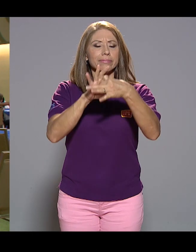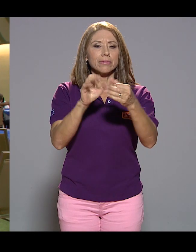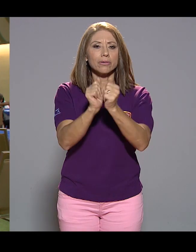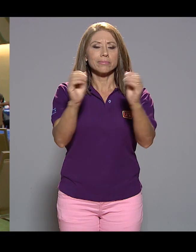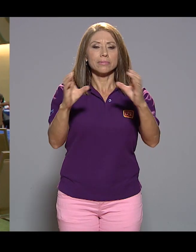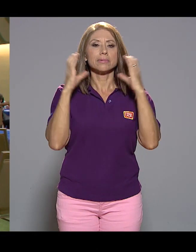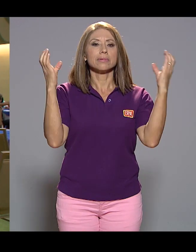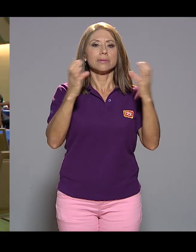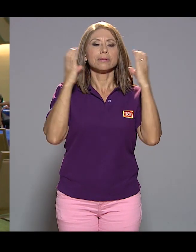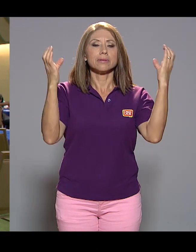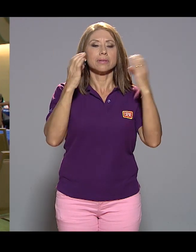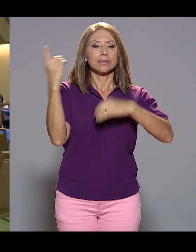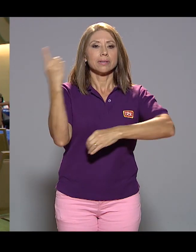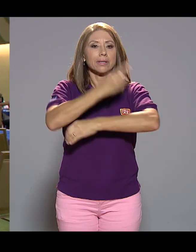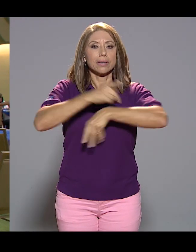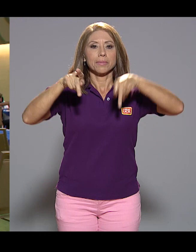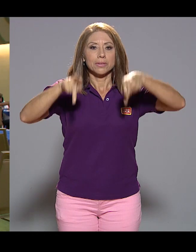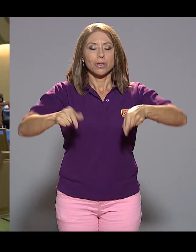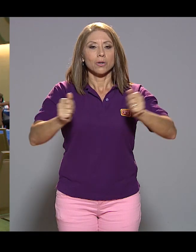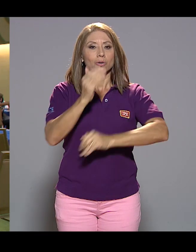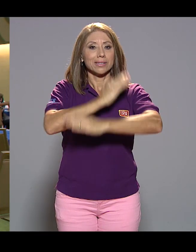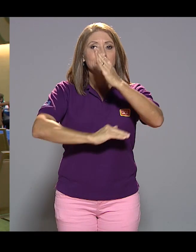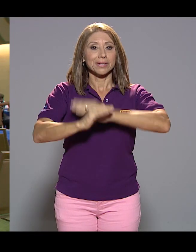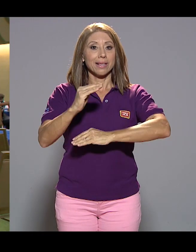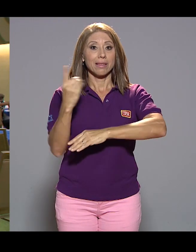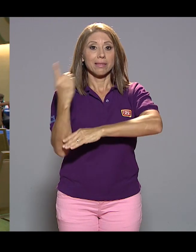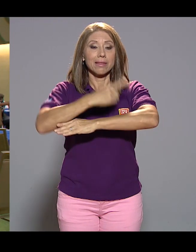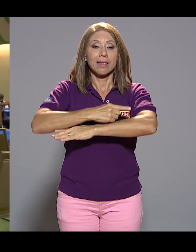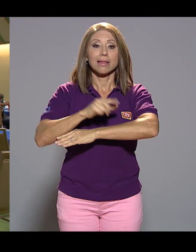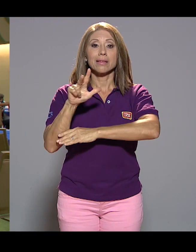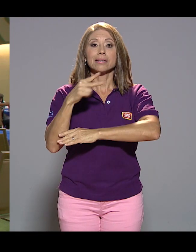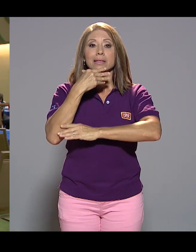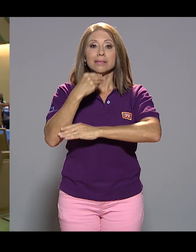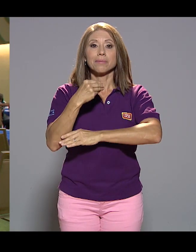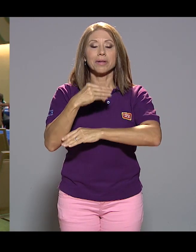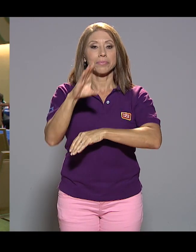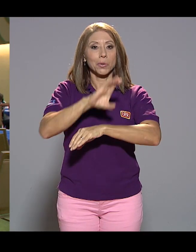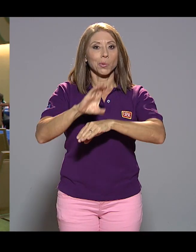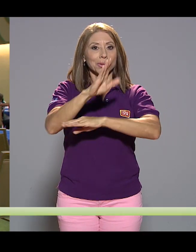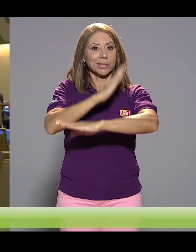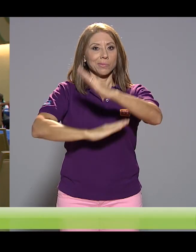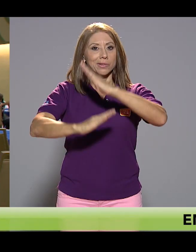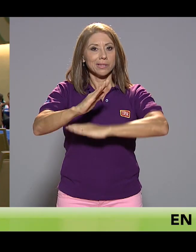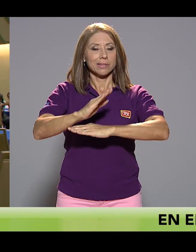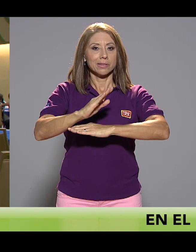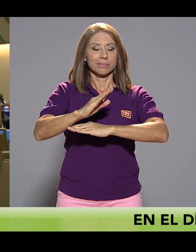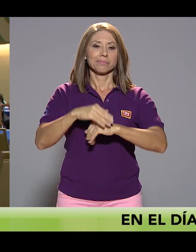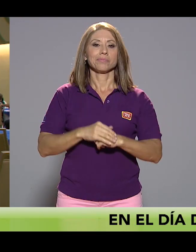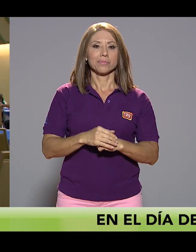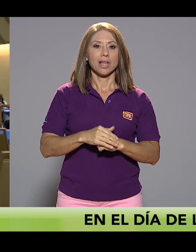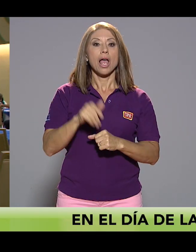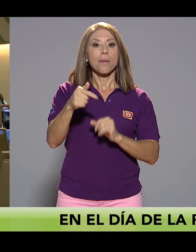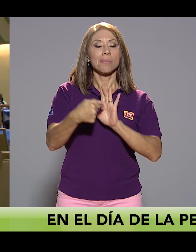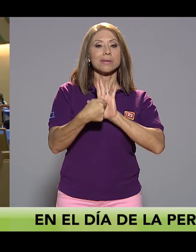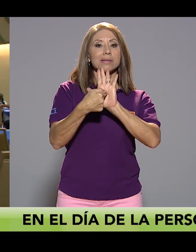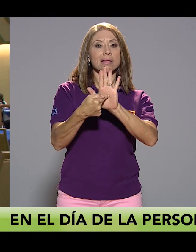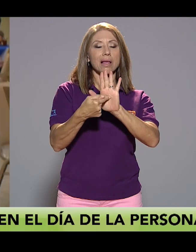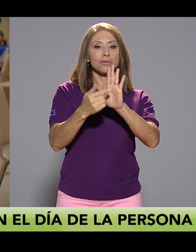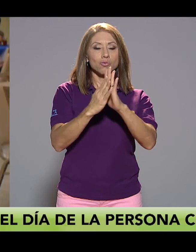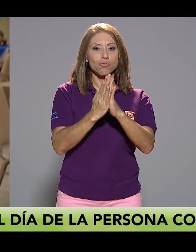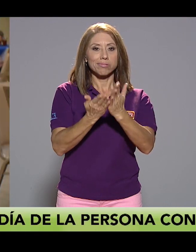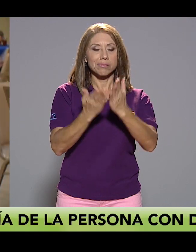En el marco de la conmemoración del Día de la Persona con Discapacidad, 3 de diciembre, el Consejo Nacional de Personas con Discapacidad,